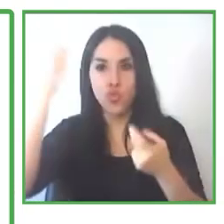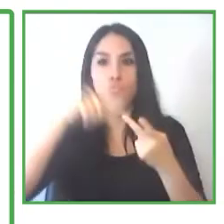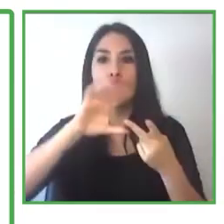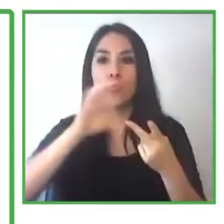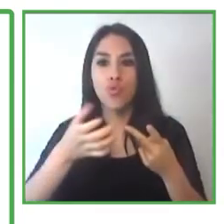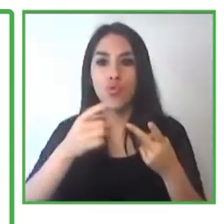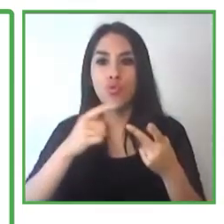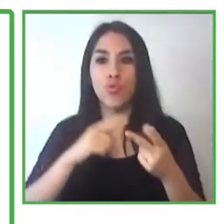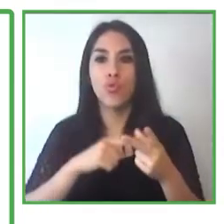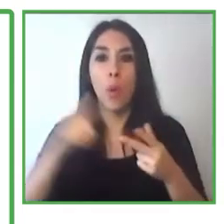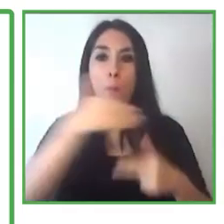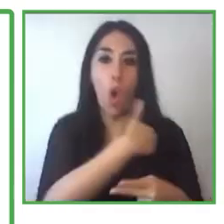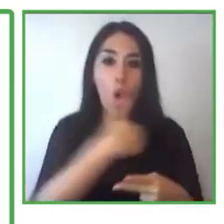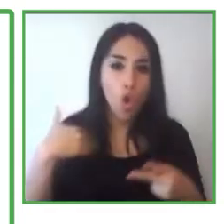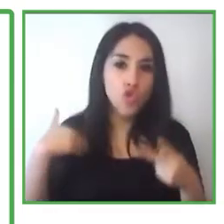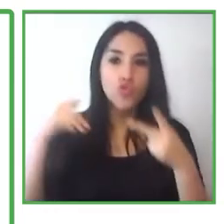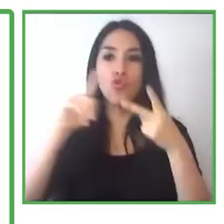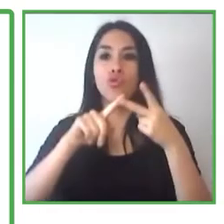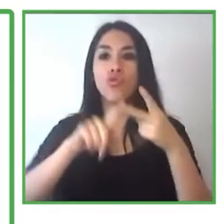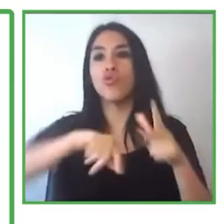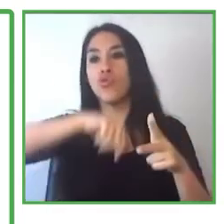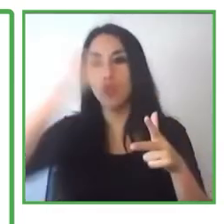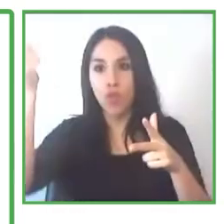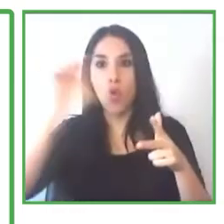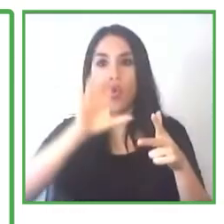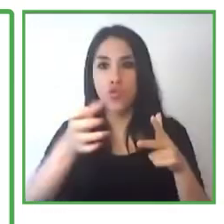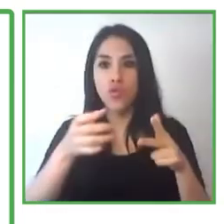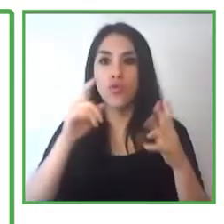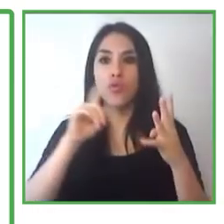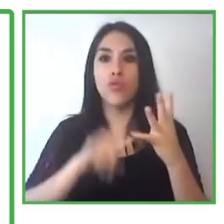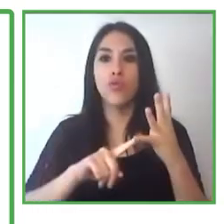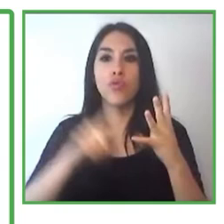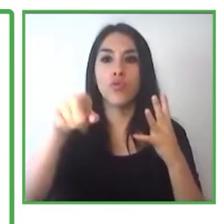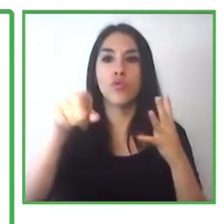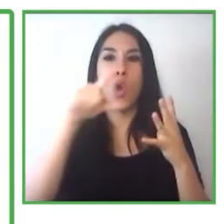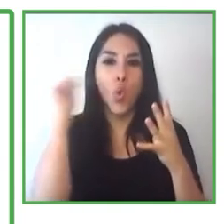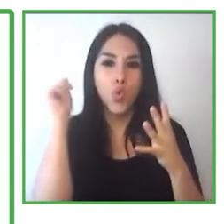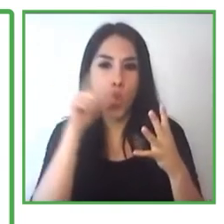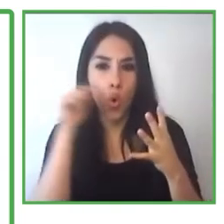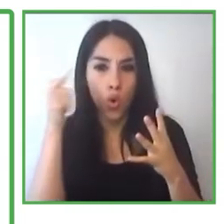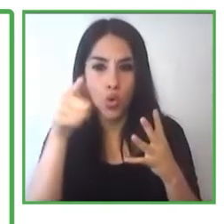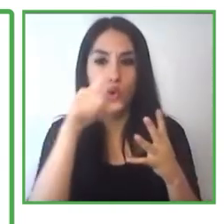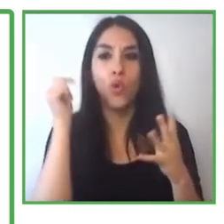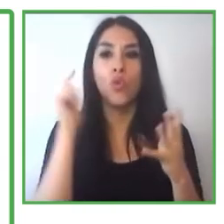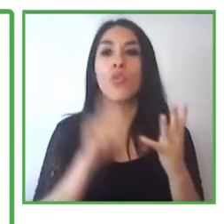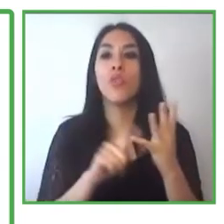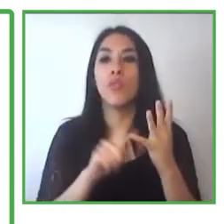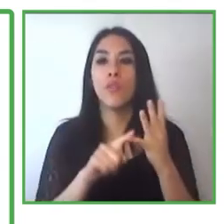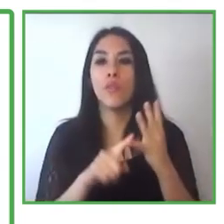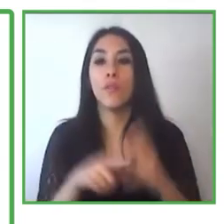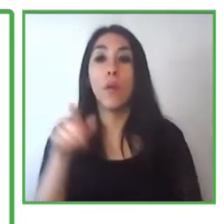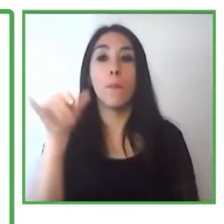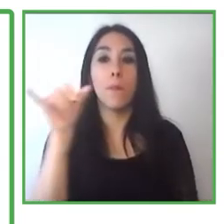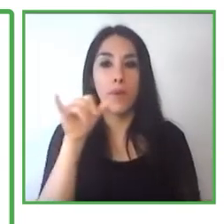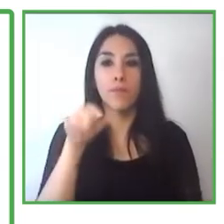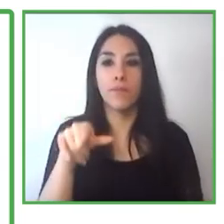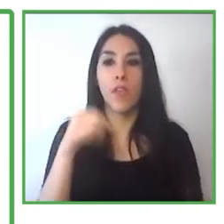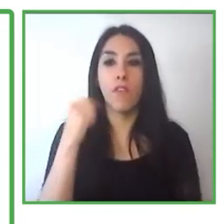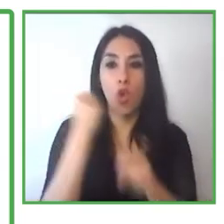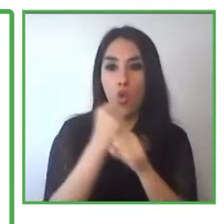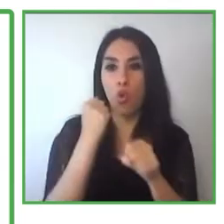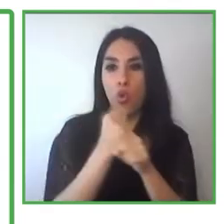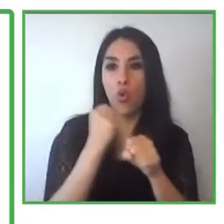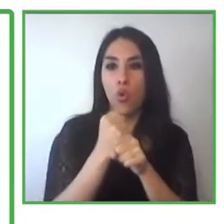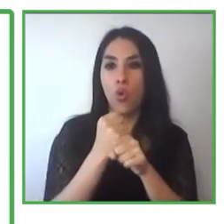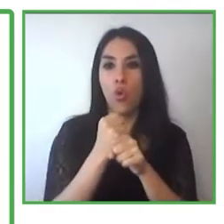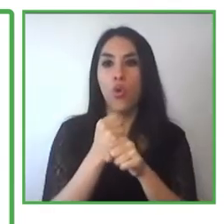elementos fundamentales de innovadores. El primero de ellos, digamos, el trabajo en red de las entidades sociales. La Fundación La